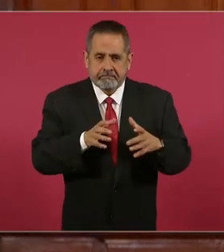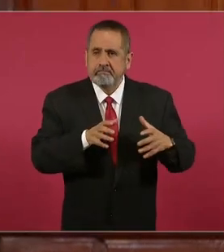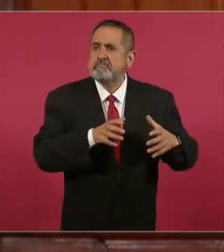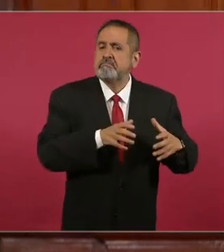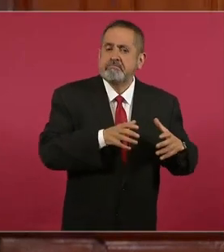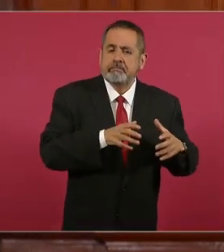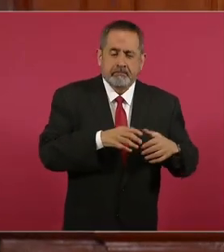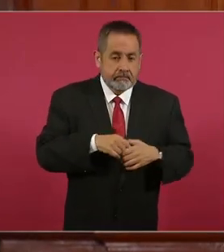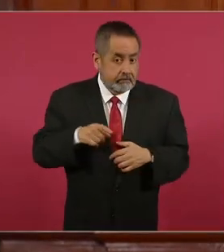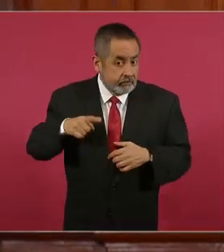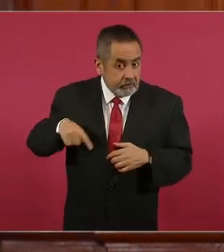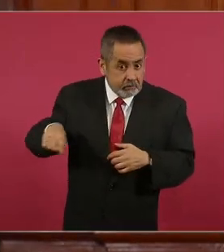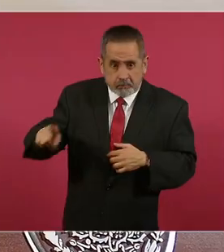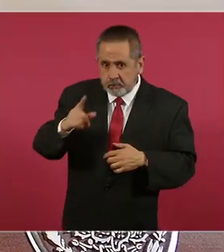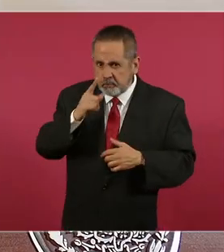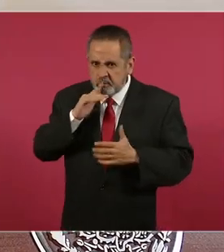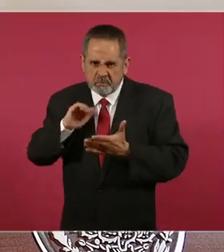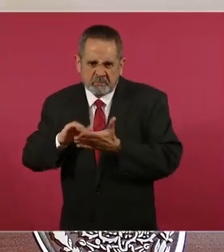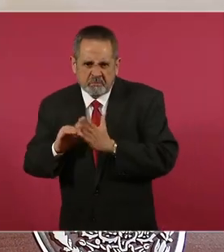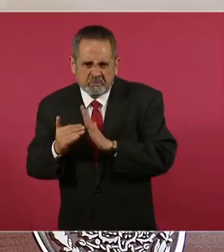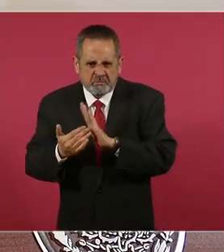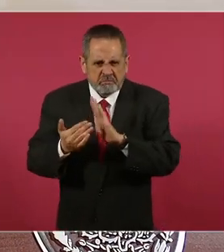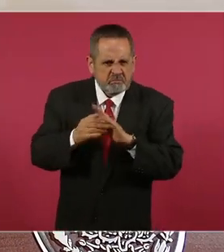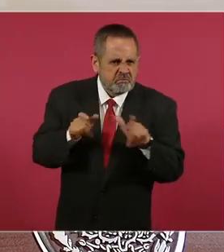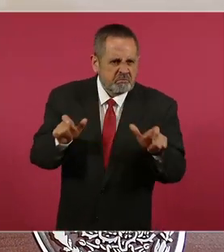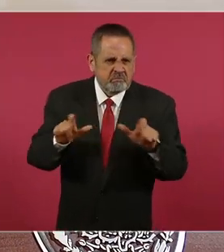se dio un despliegue importante.